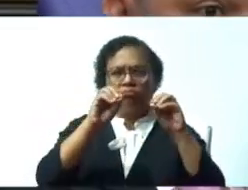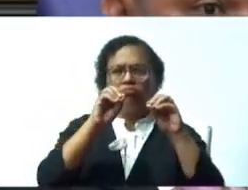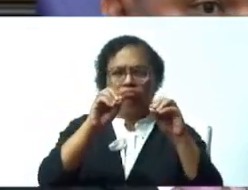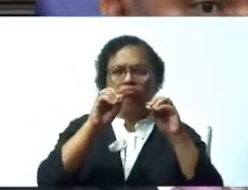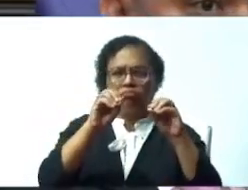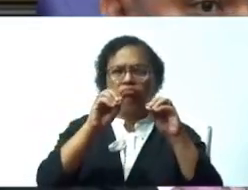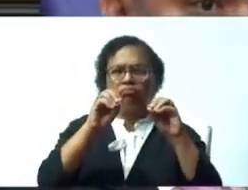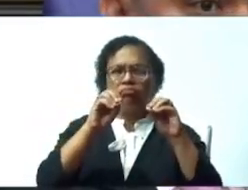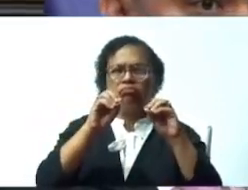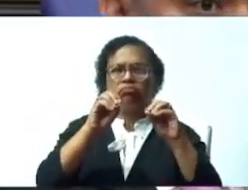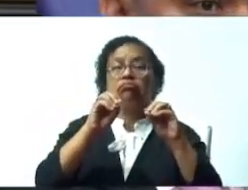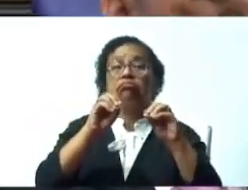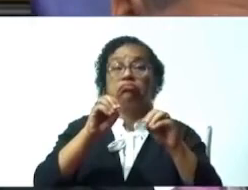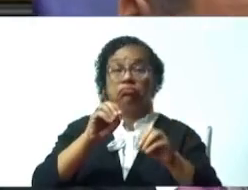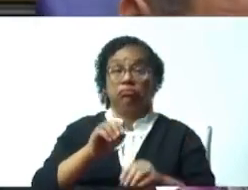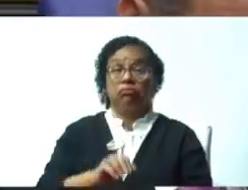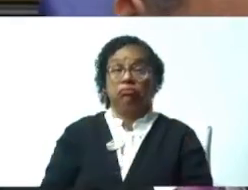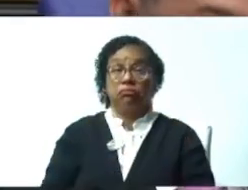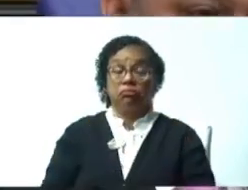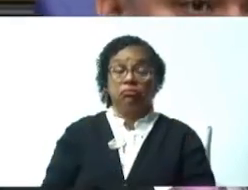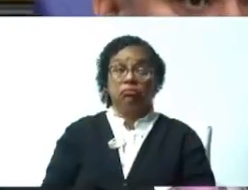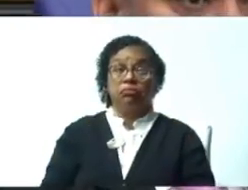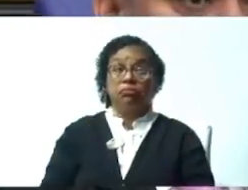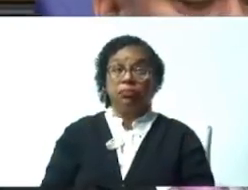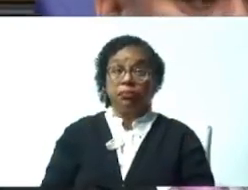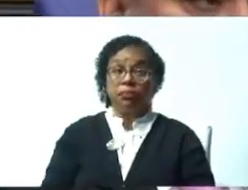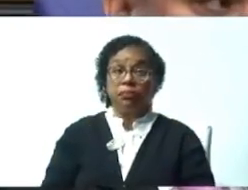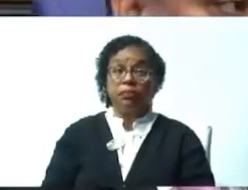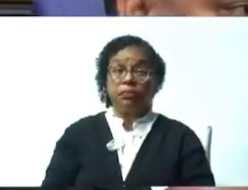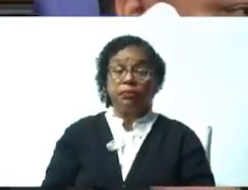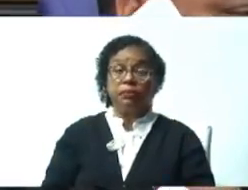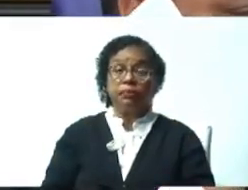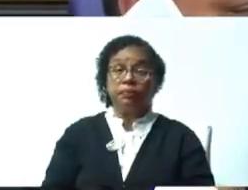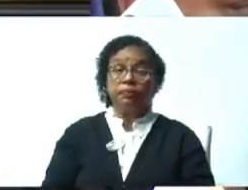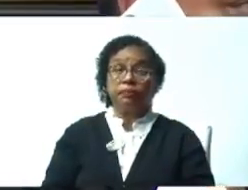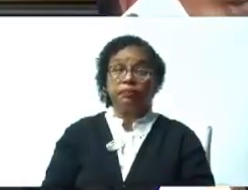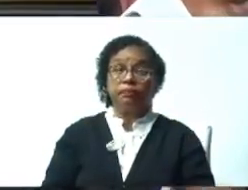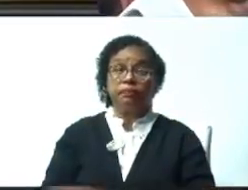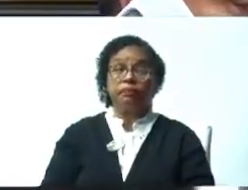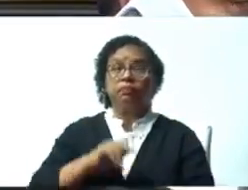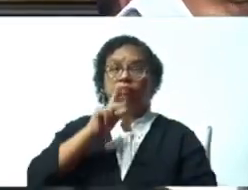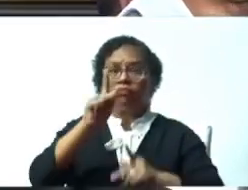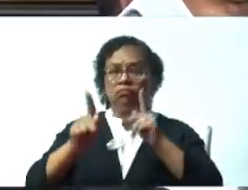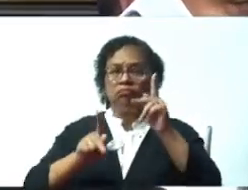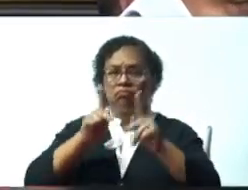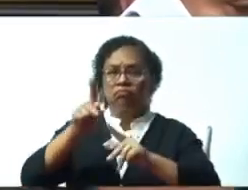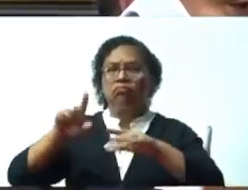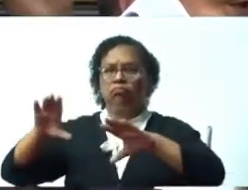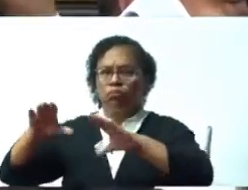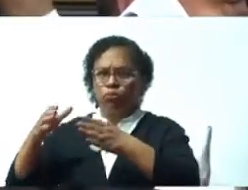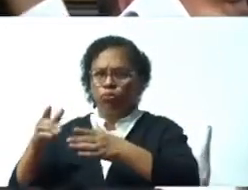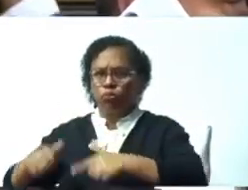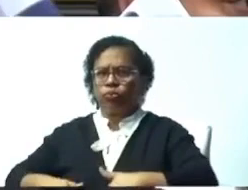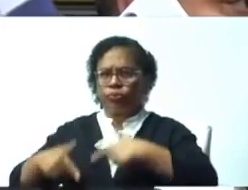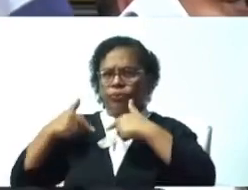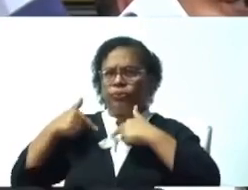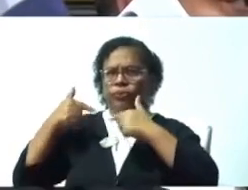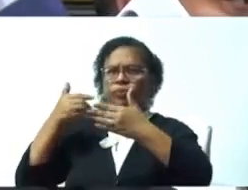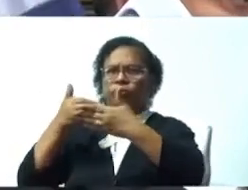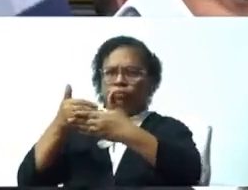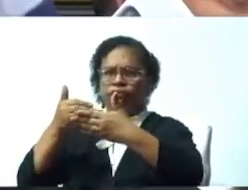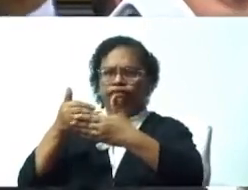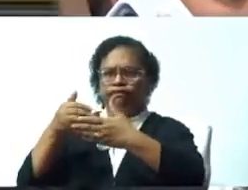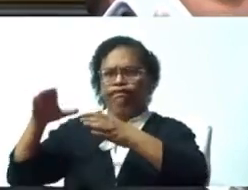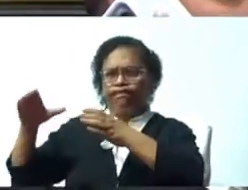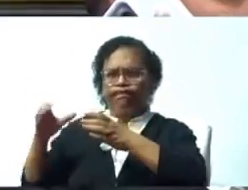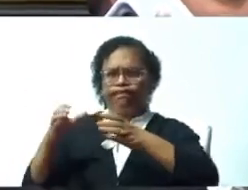aledañas. Y se nos han acercado a nosotros las comunidades, las juntas de vecinos y los ciudadanos para